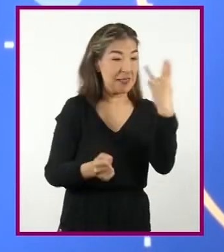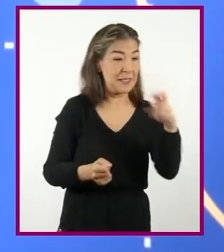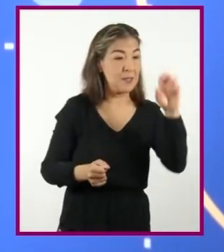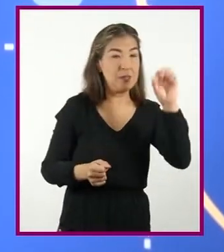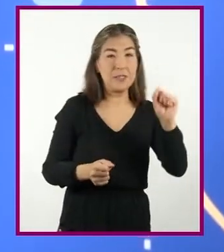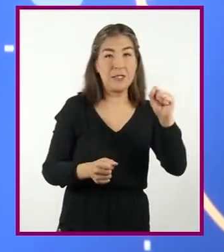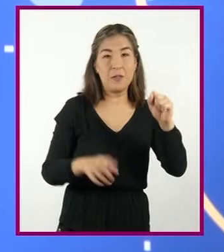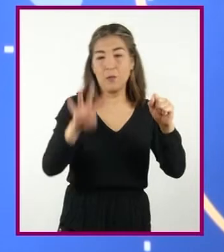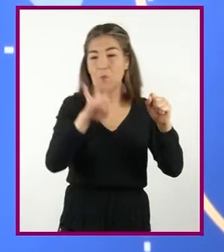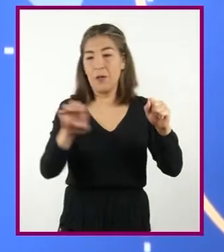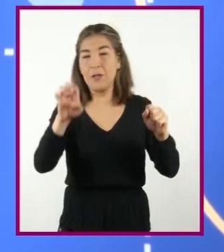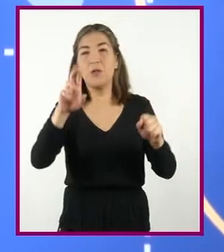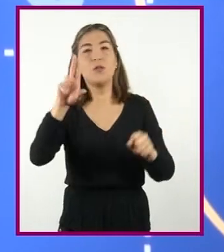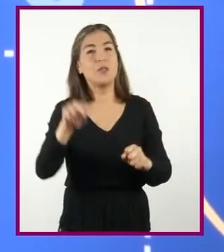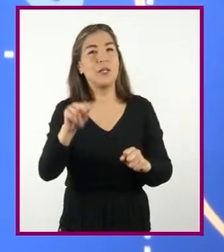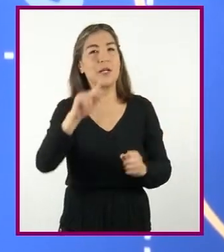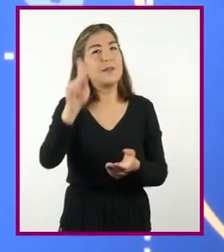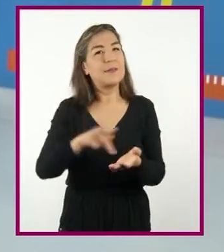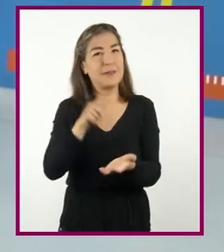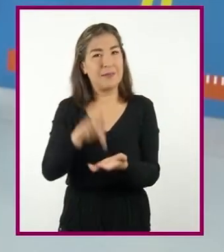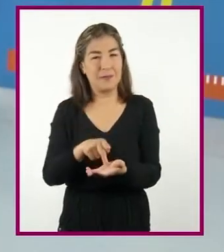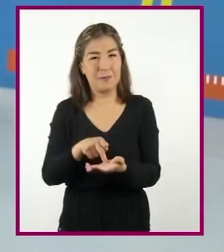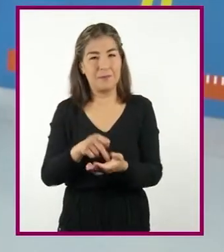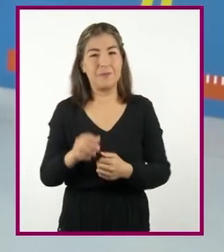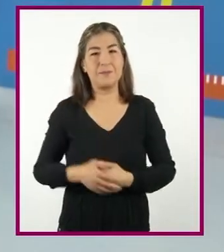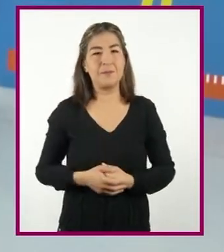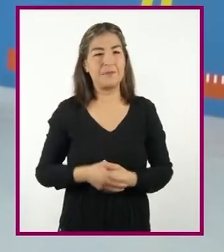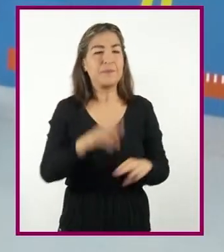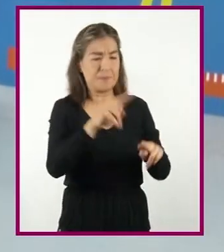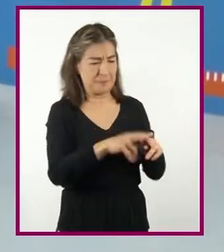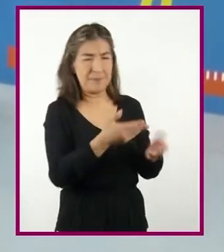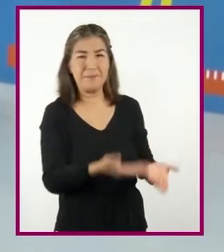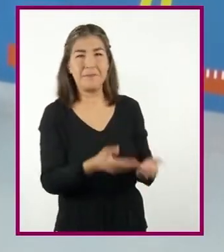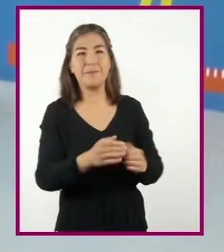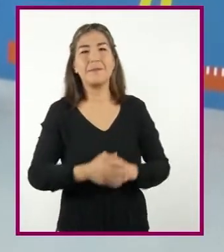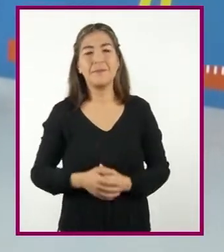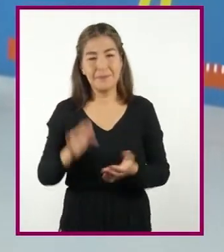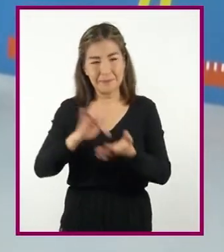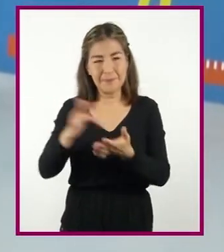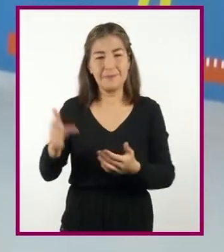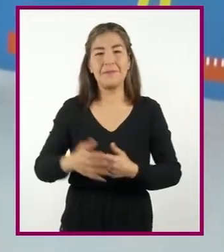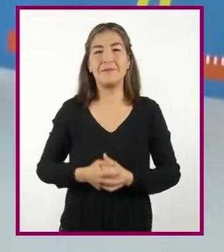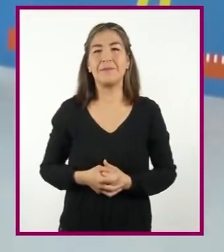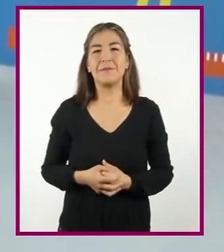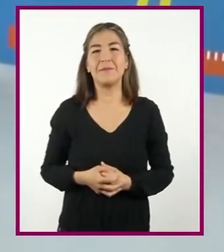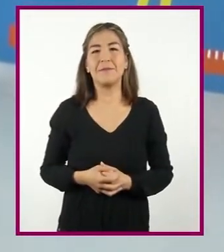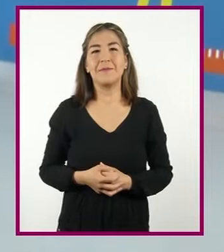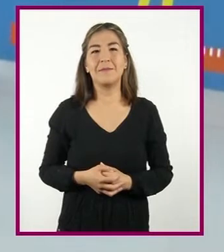360 y 480 kilómetros. ¿Nos sentamos, maestra? Muchas gracias, maestro Mario.